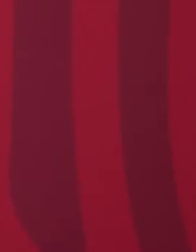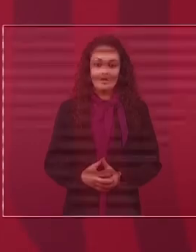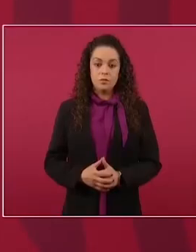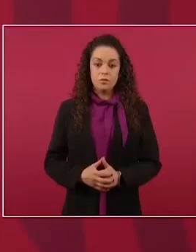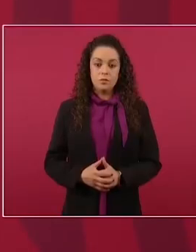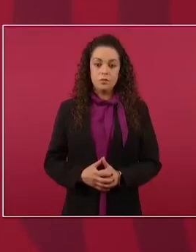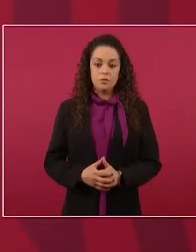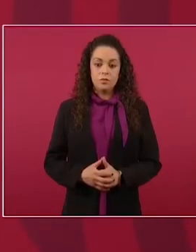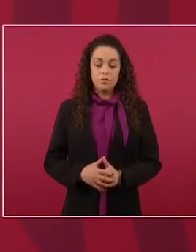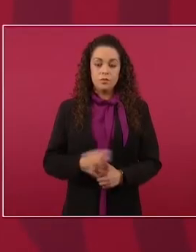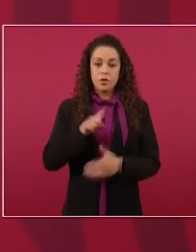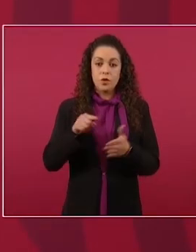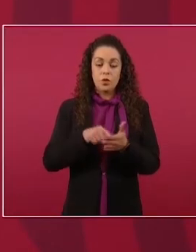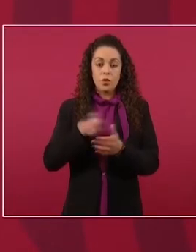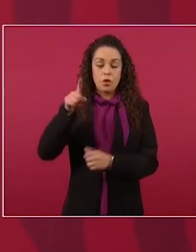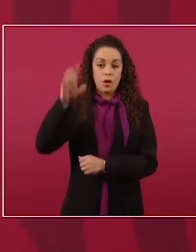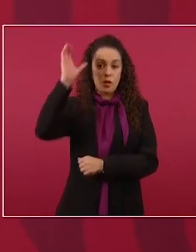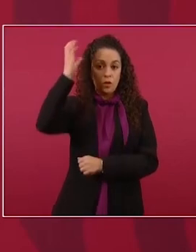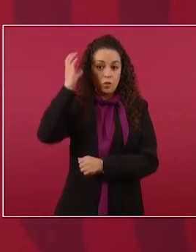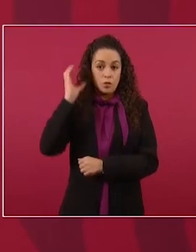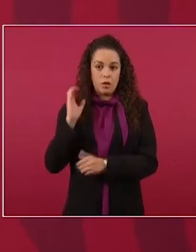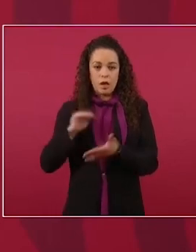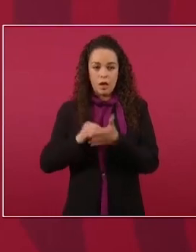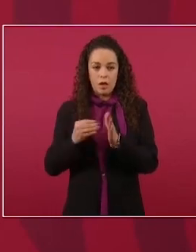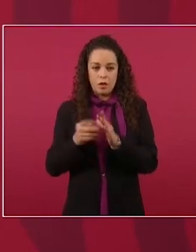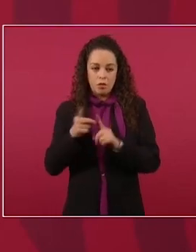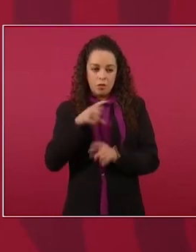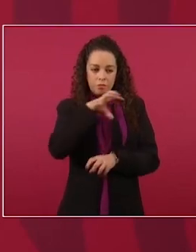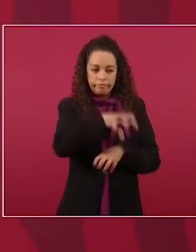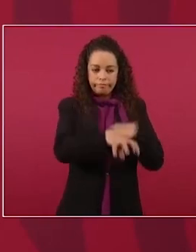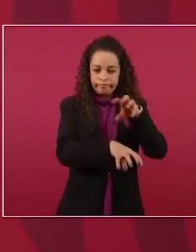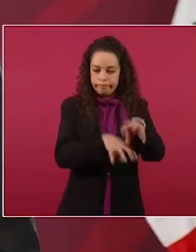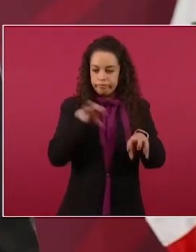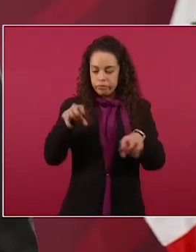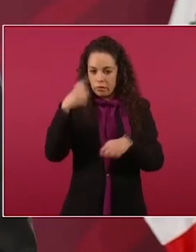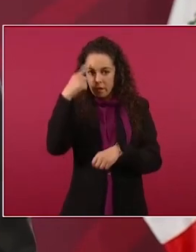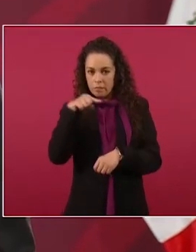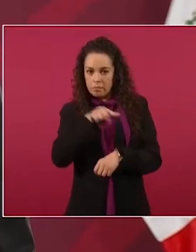el ejército y hay respuesta,